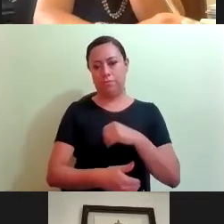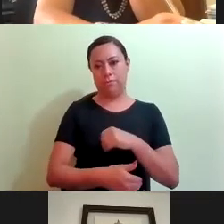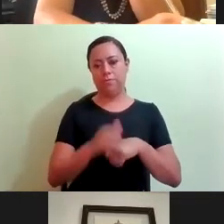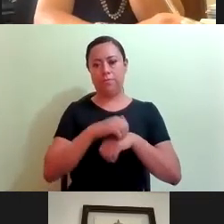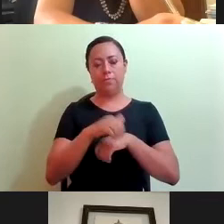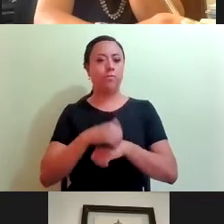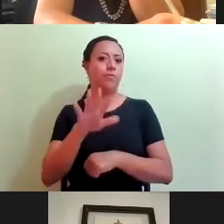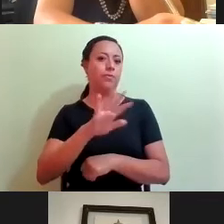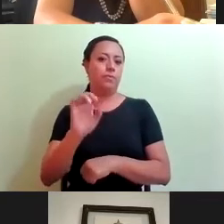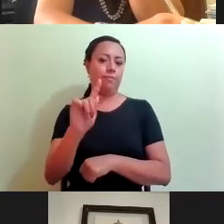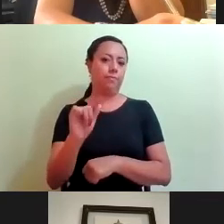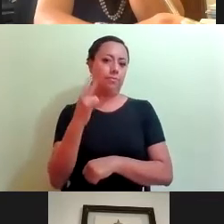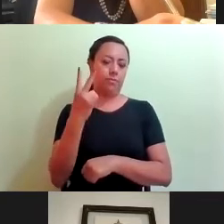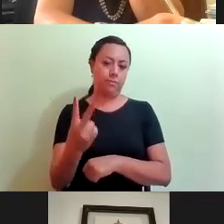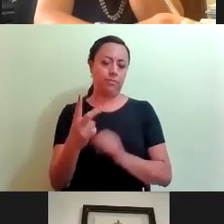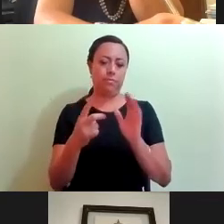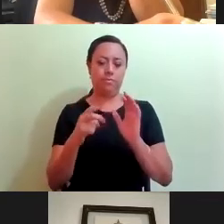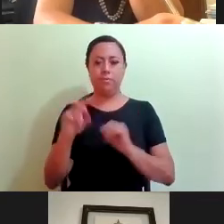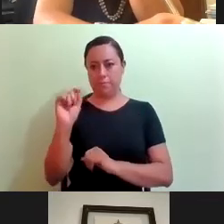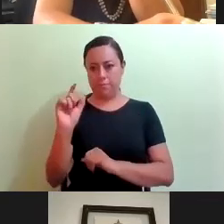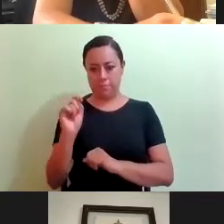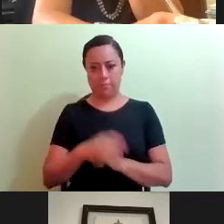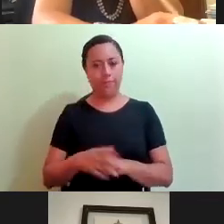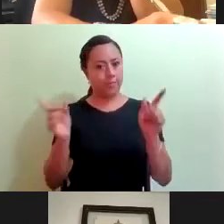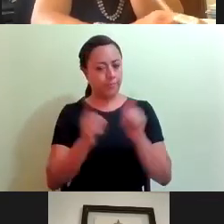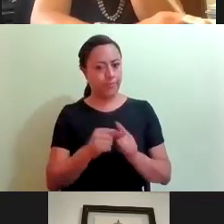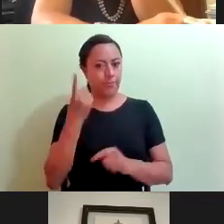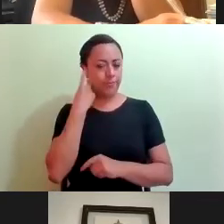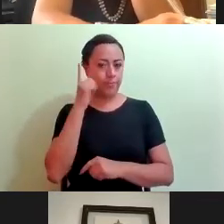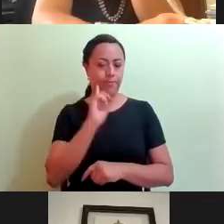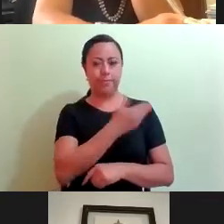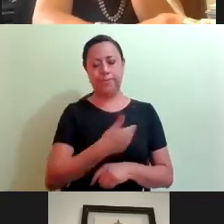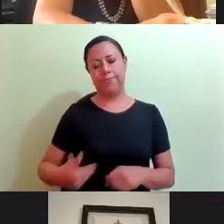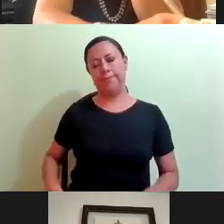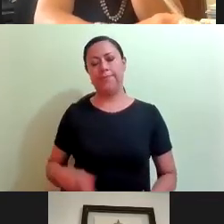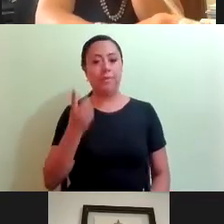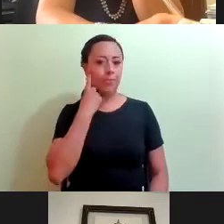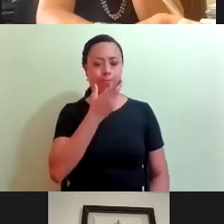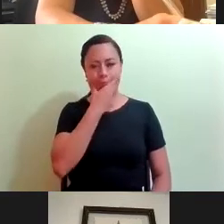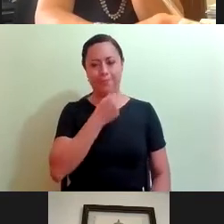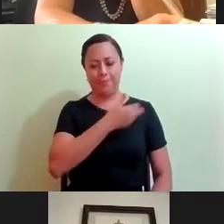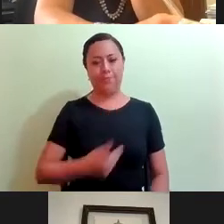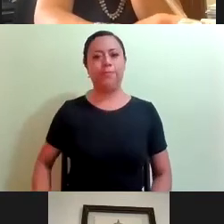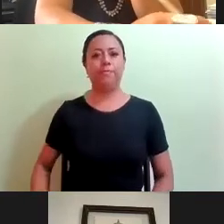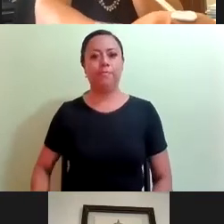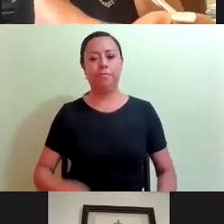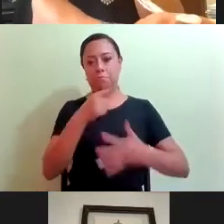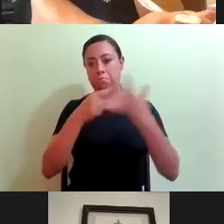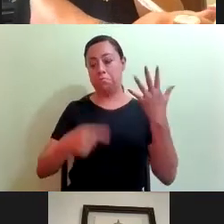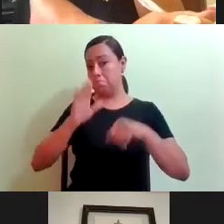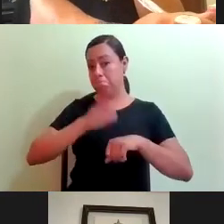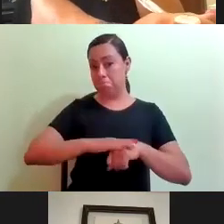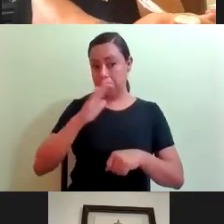57220. ¿Es cuánto, presidente? Muchas gracias, secretaria. Pues no habiendo ningún otro asunto que tratar, y